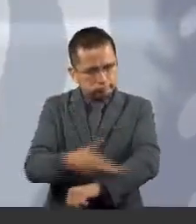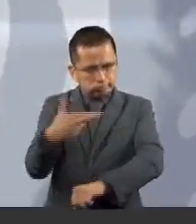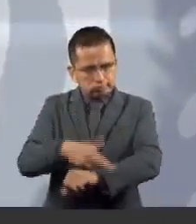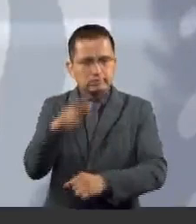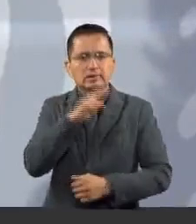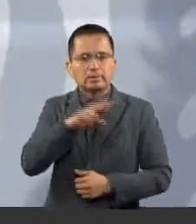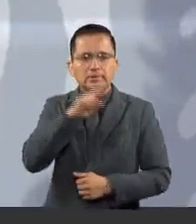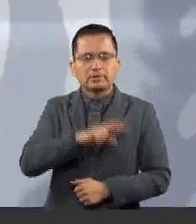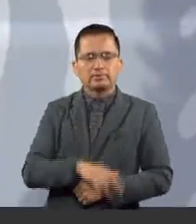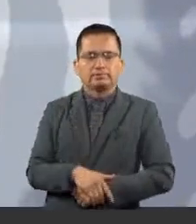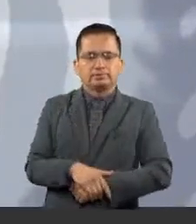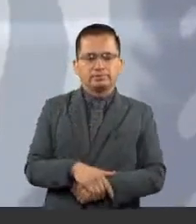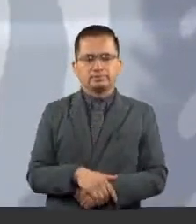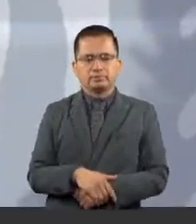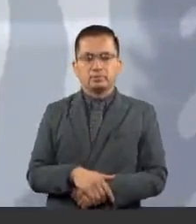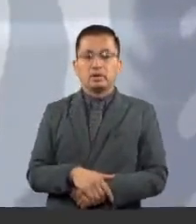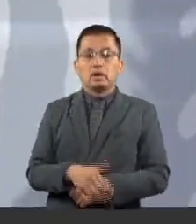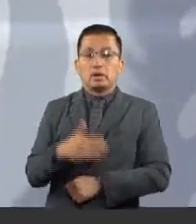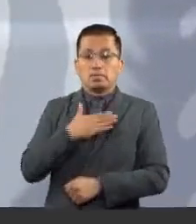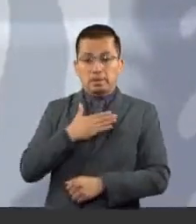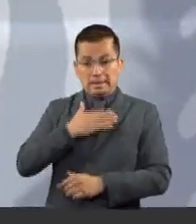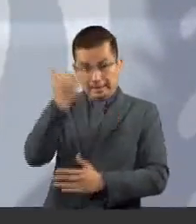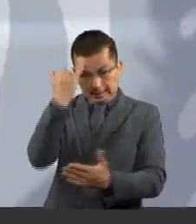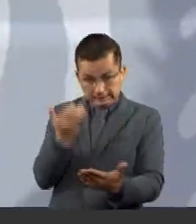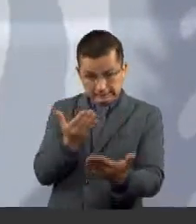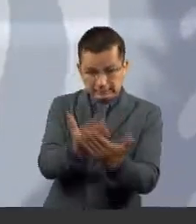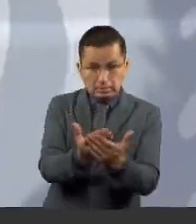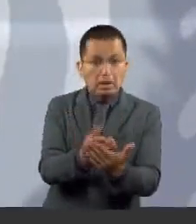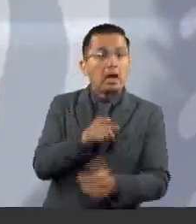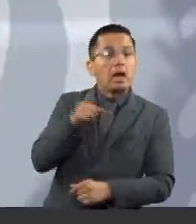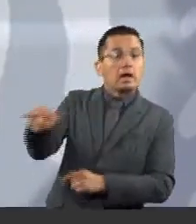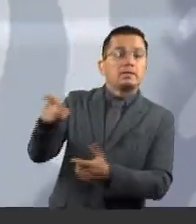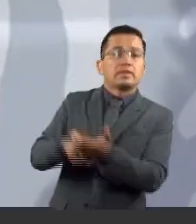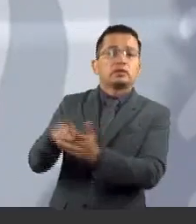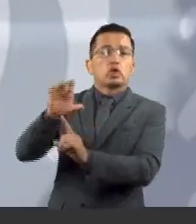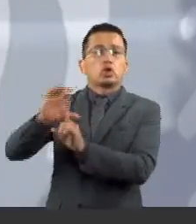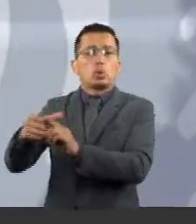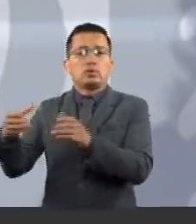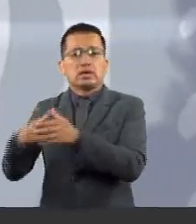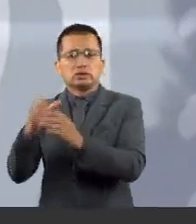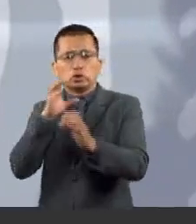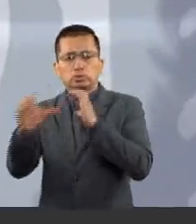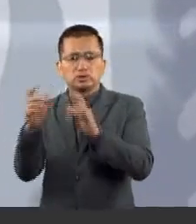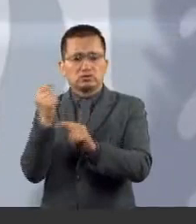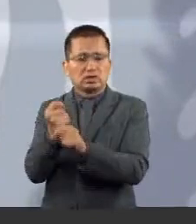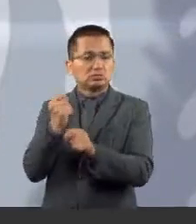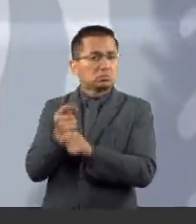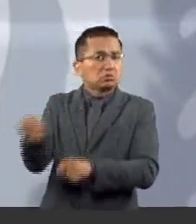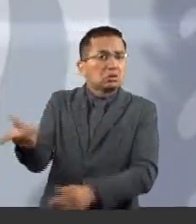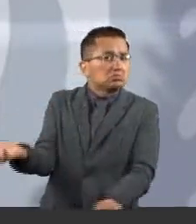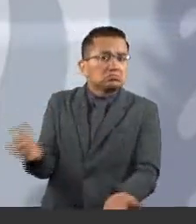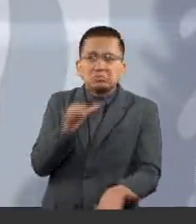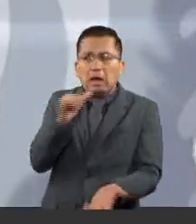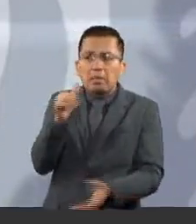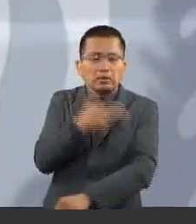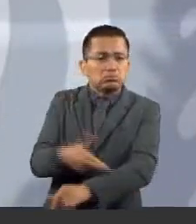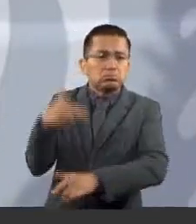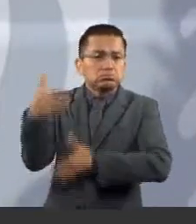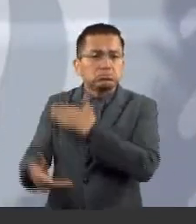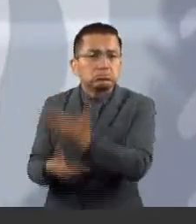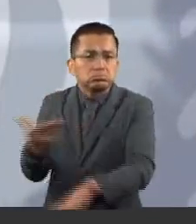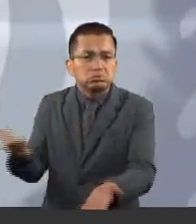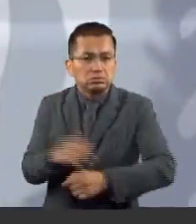mi iniciativa está pendiente de dictamen en la comisión de Comunicaciones y Transportes y es importante que podamos